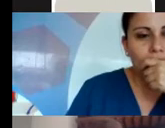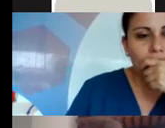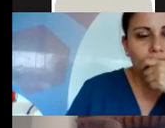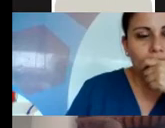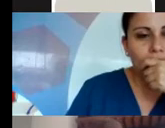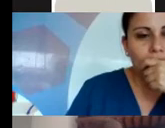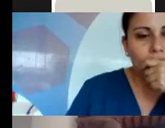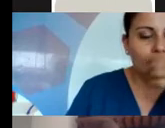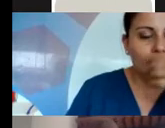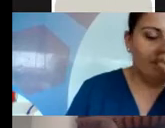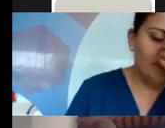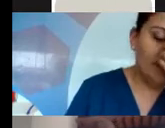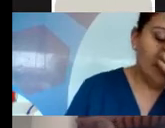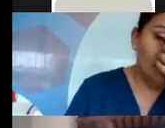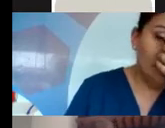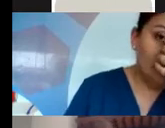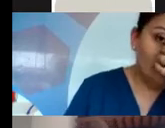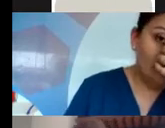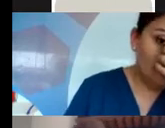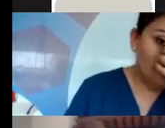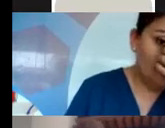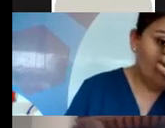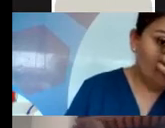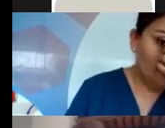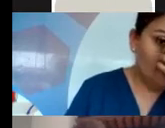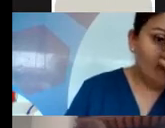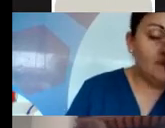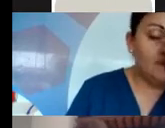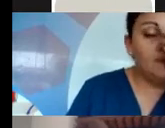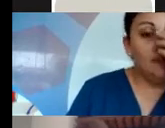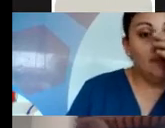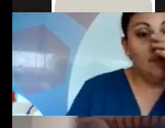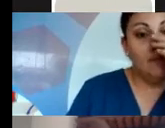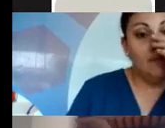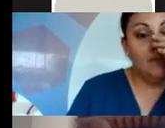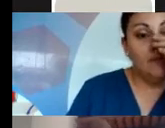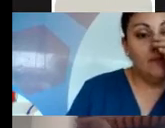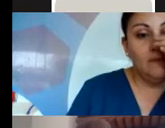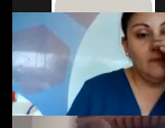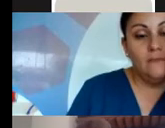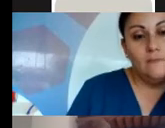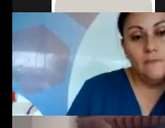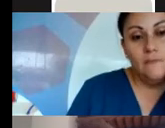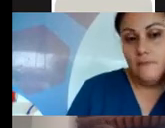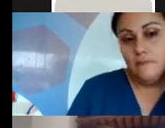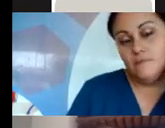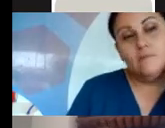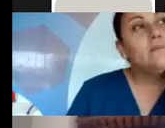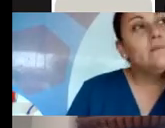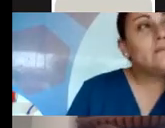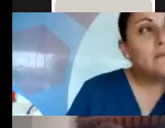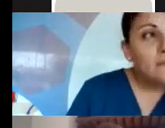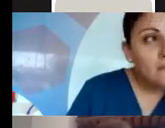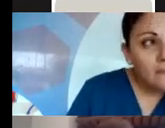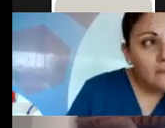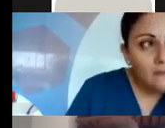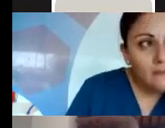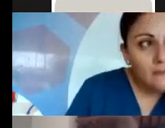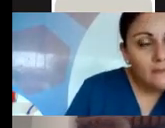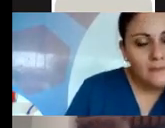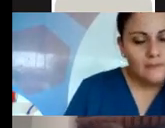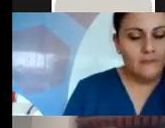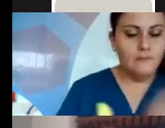aquí, que, digamos así, complementa esta medida B, que ven aquí, porque cuando tenemos mucha